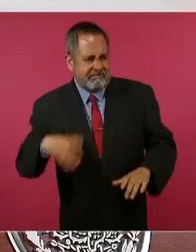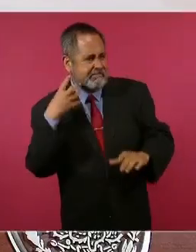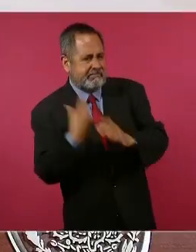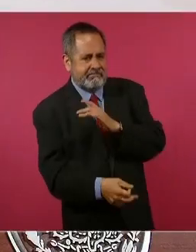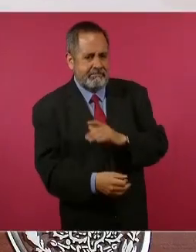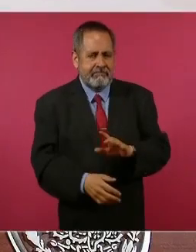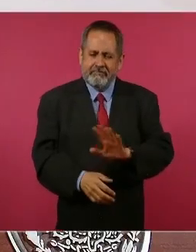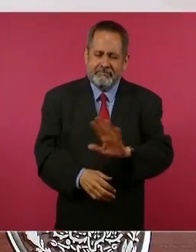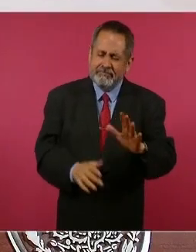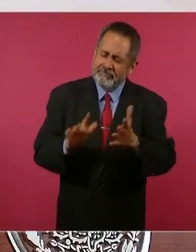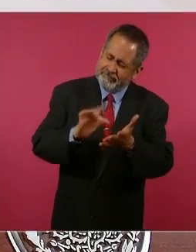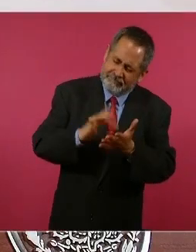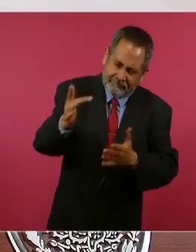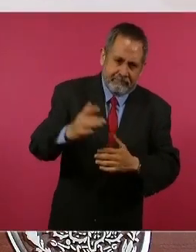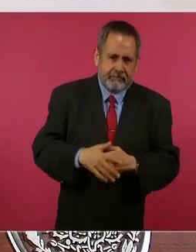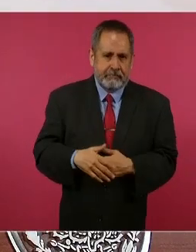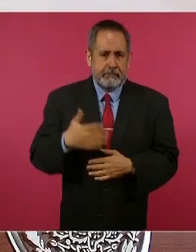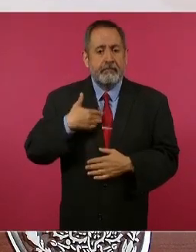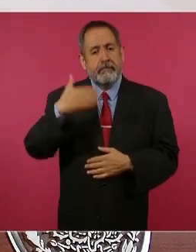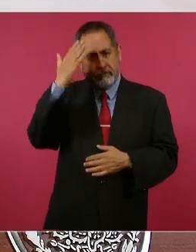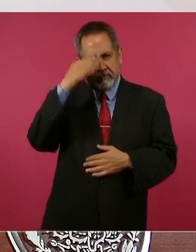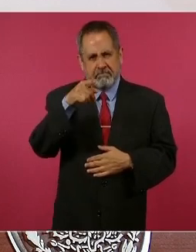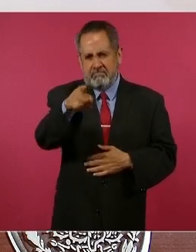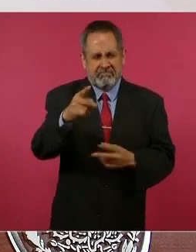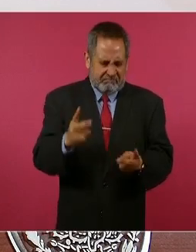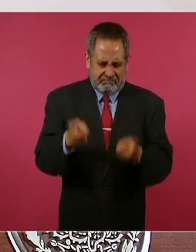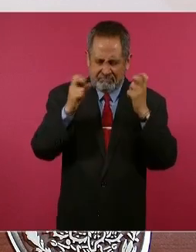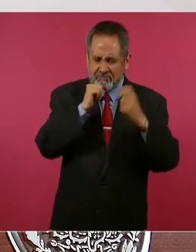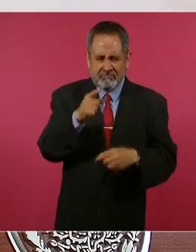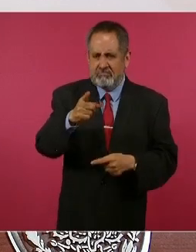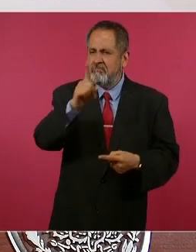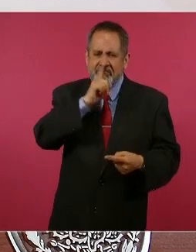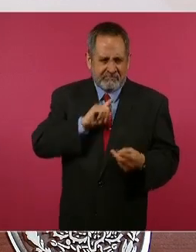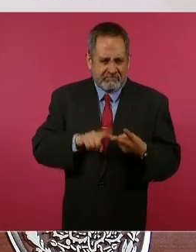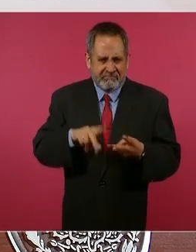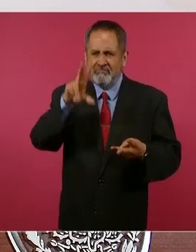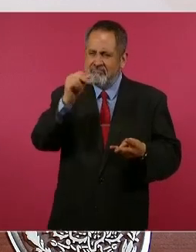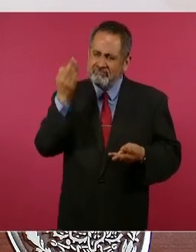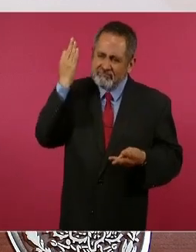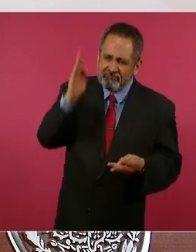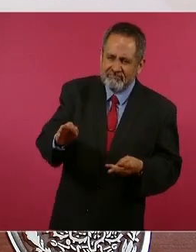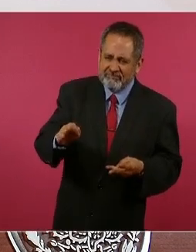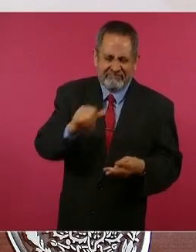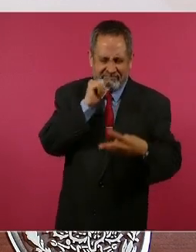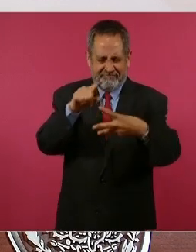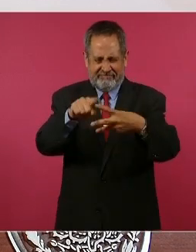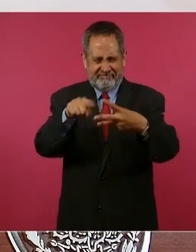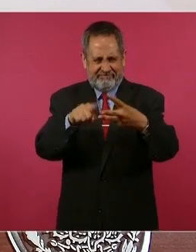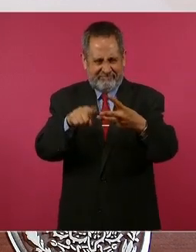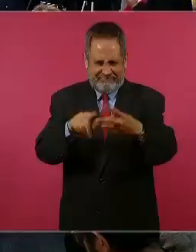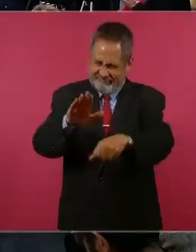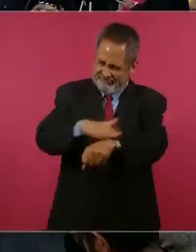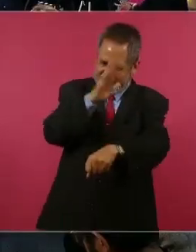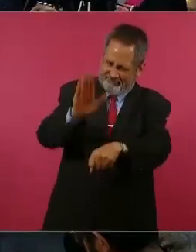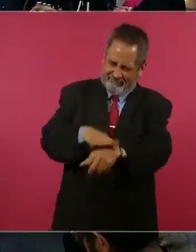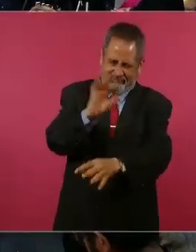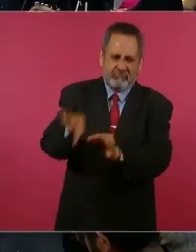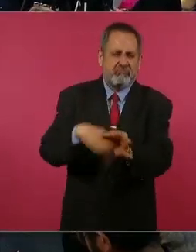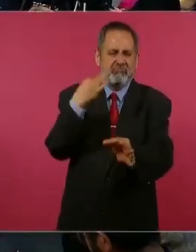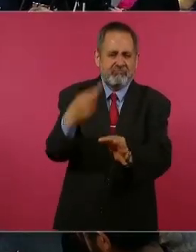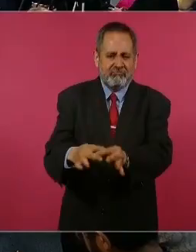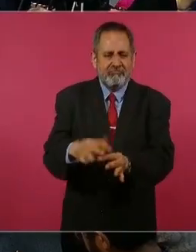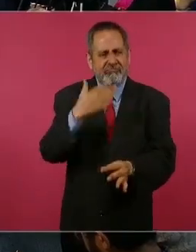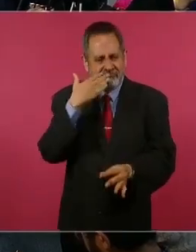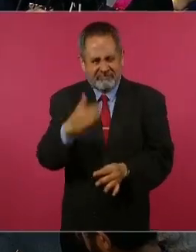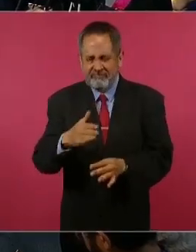todo lo que se robó sabemos que usted no robó no mintió y no traicionó al pueblo mexicano cumplió